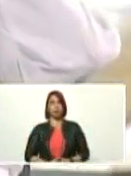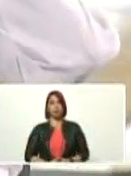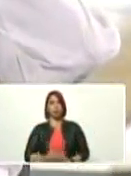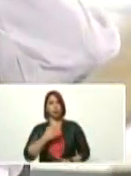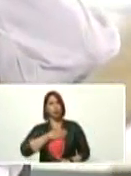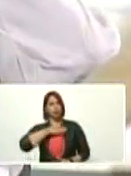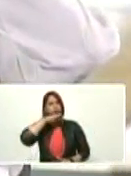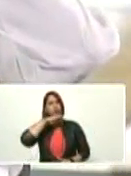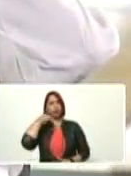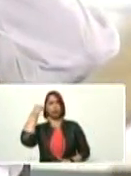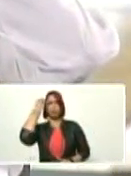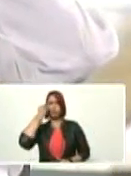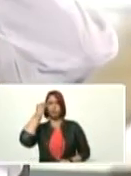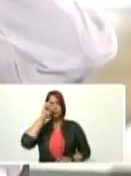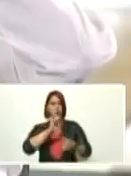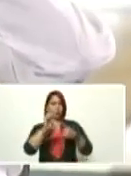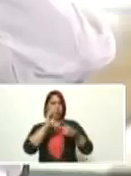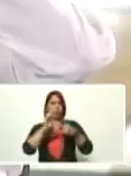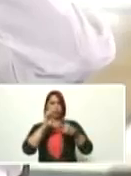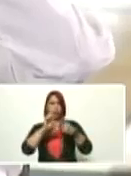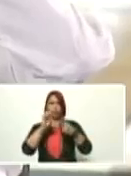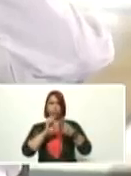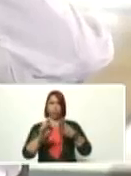suficiente pensamiento estratégico.